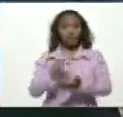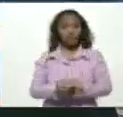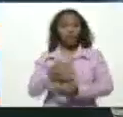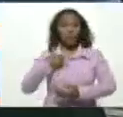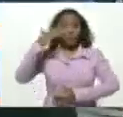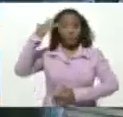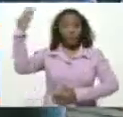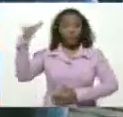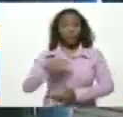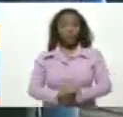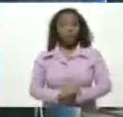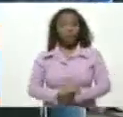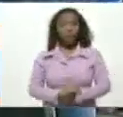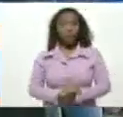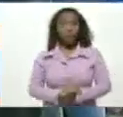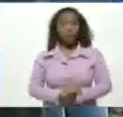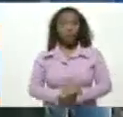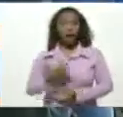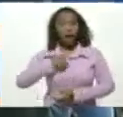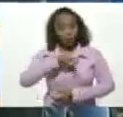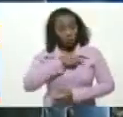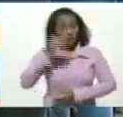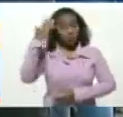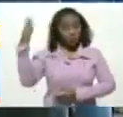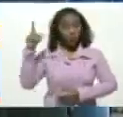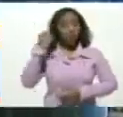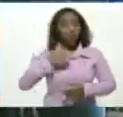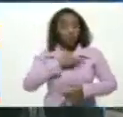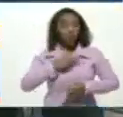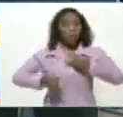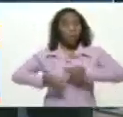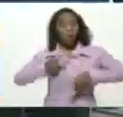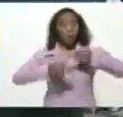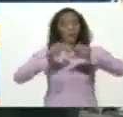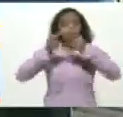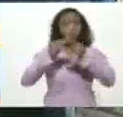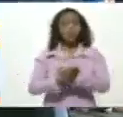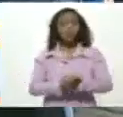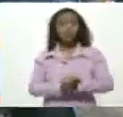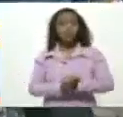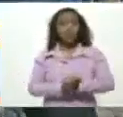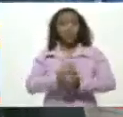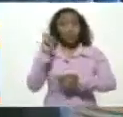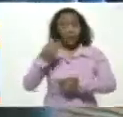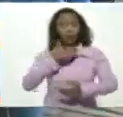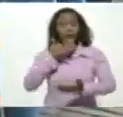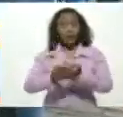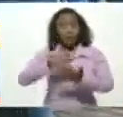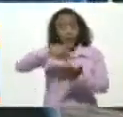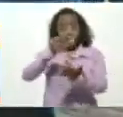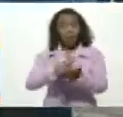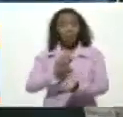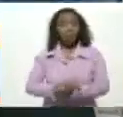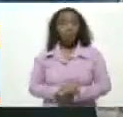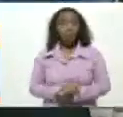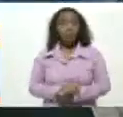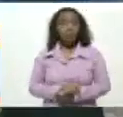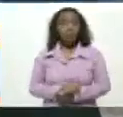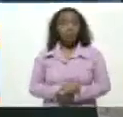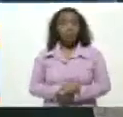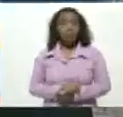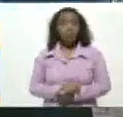sueño. Ese es tu sueño, es nuestro sueño. Nuestro y lo sueño. Vamos a construir ahora. Gracias. Aquí gracias, presidente, gracias por aprobarlo. Aquí tiene usted. Paso del